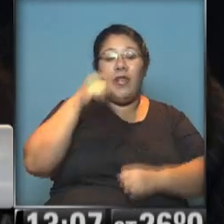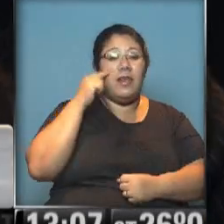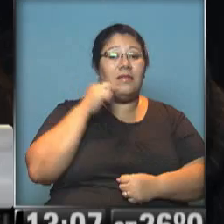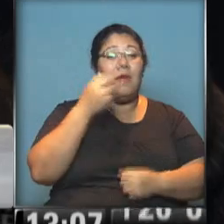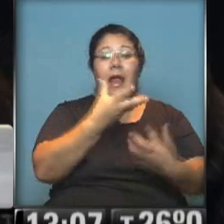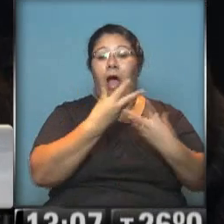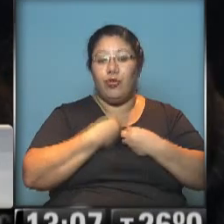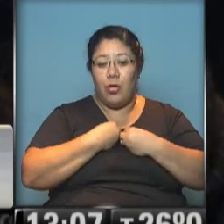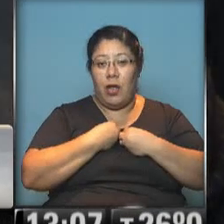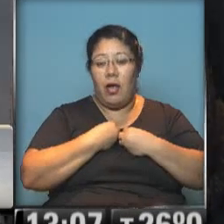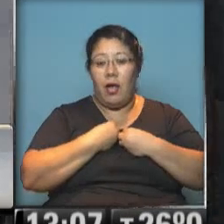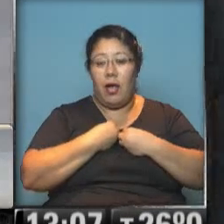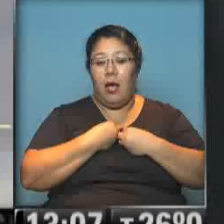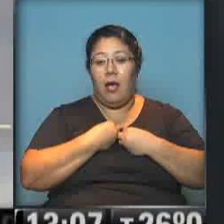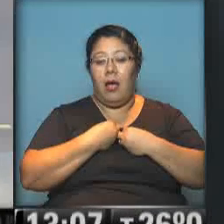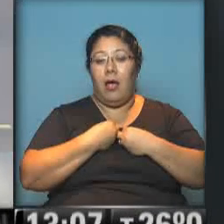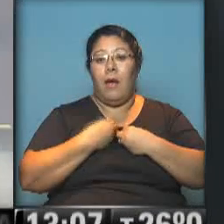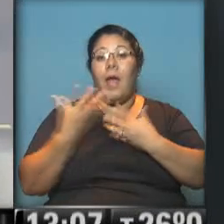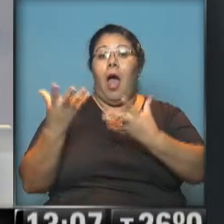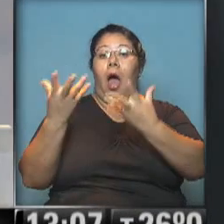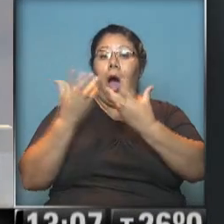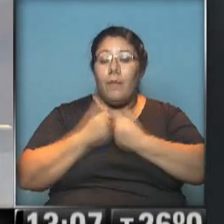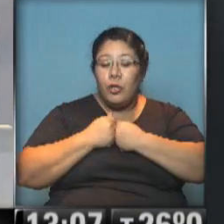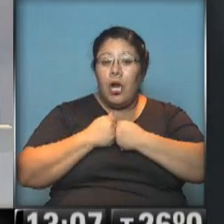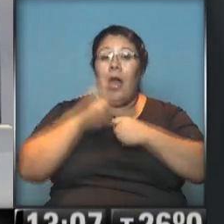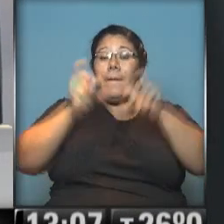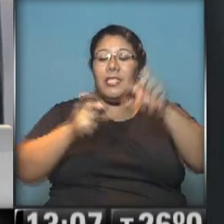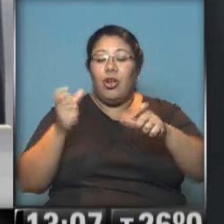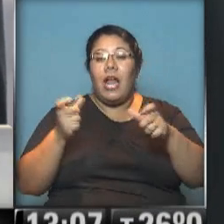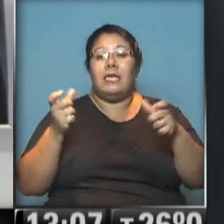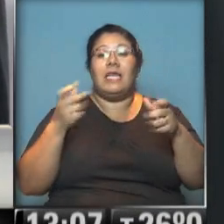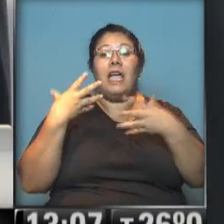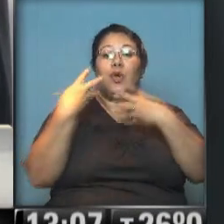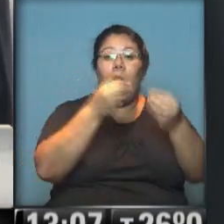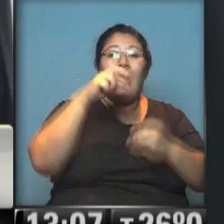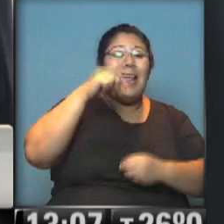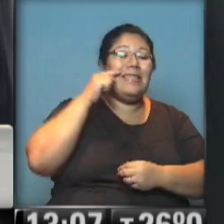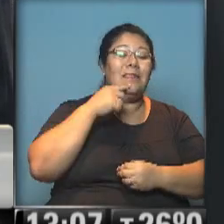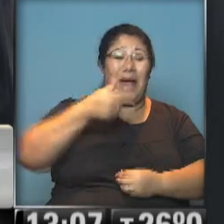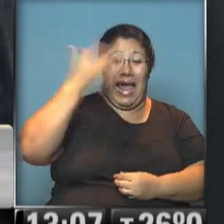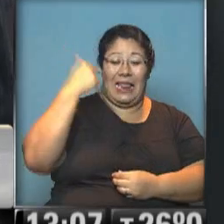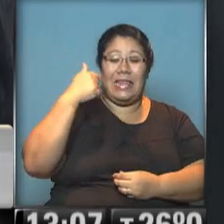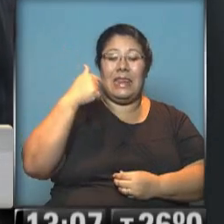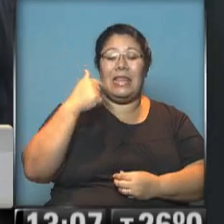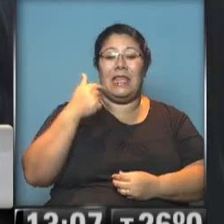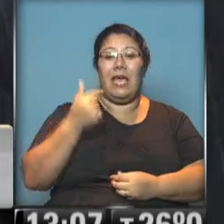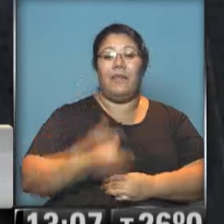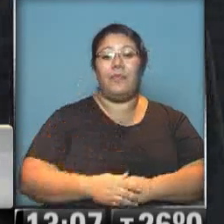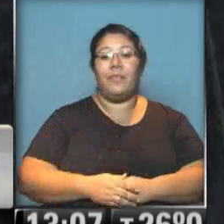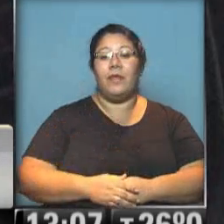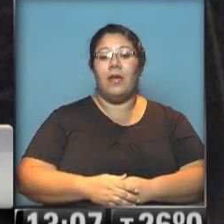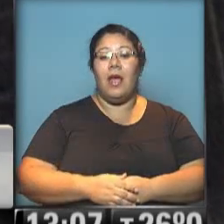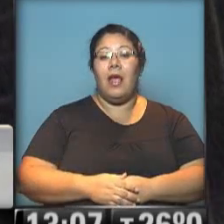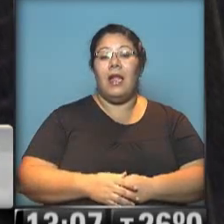general de la nación me dio todo el apoyo y la gente que colaboró con el doctor nisman en esta parte del